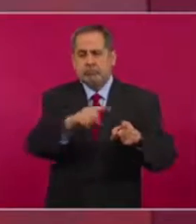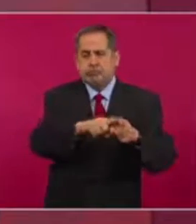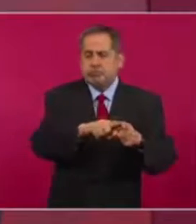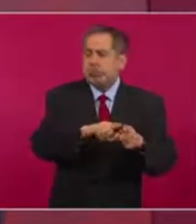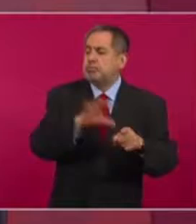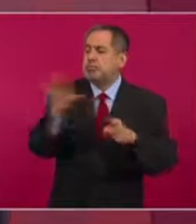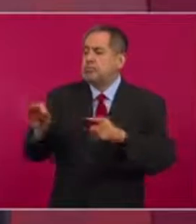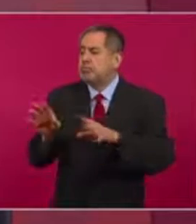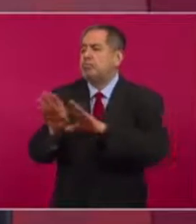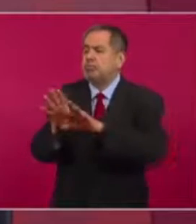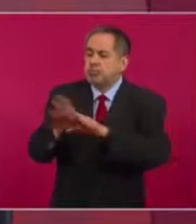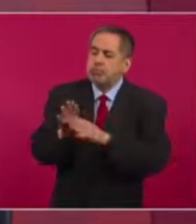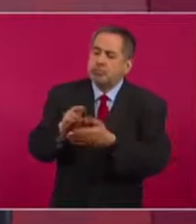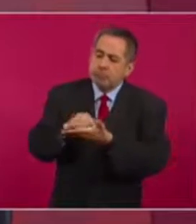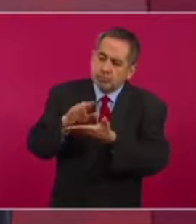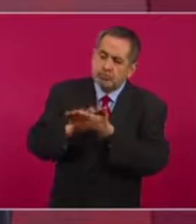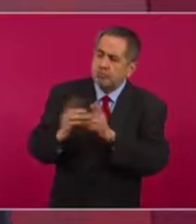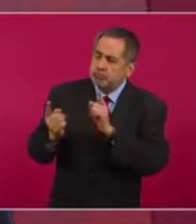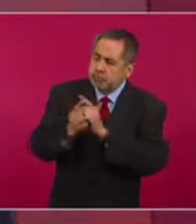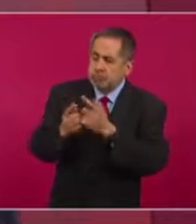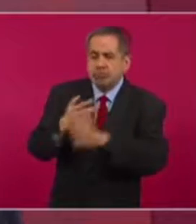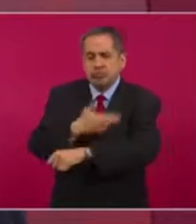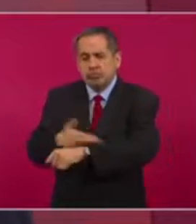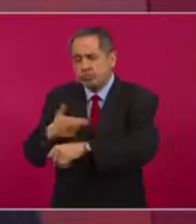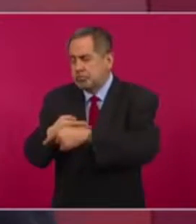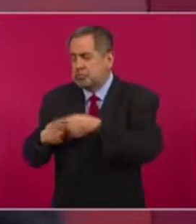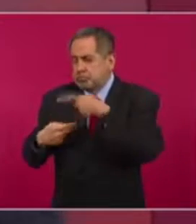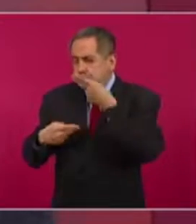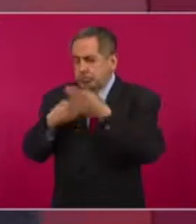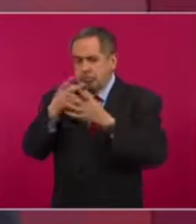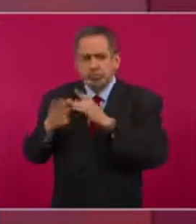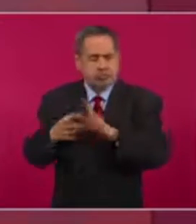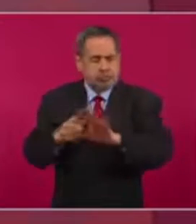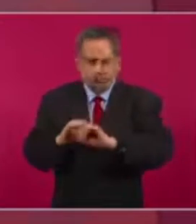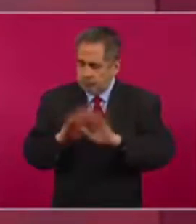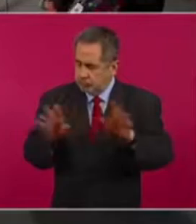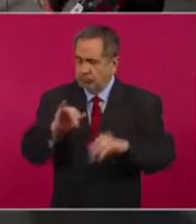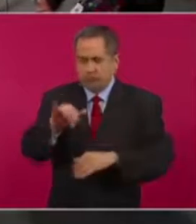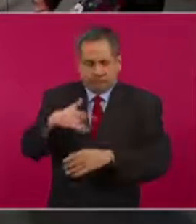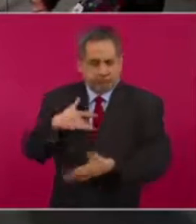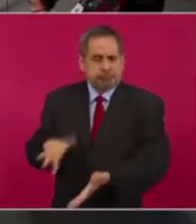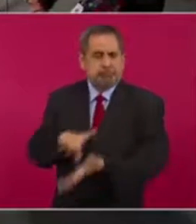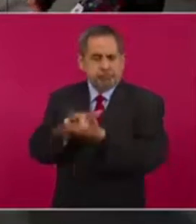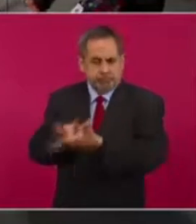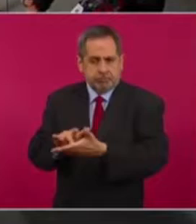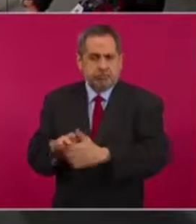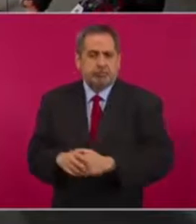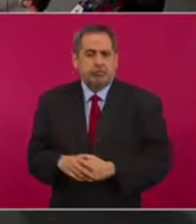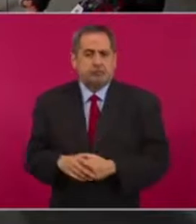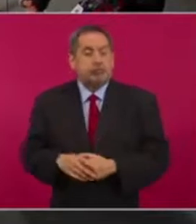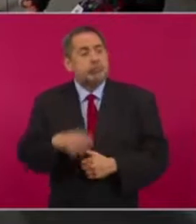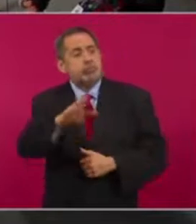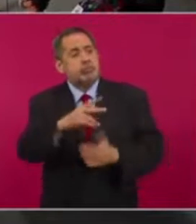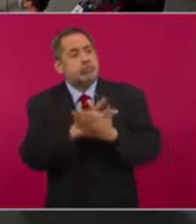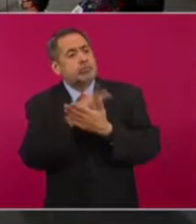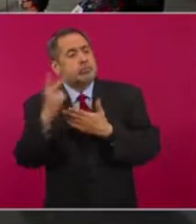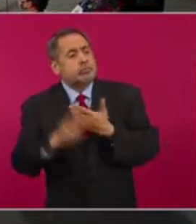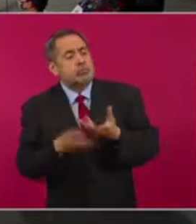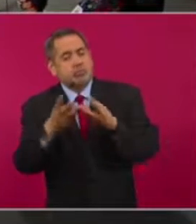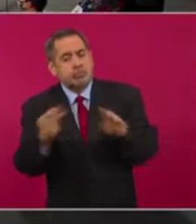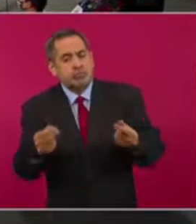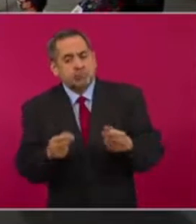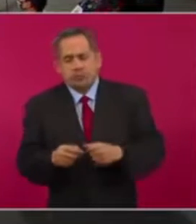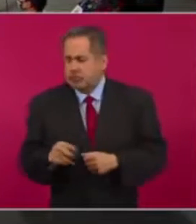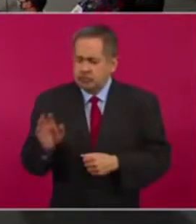informe cómo va su trámite y desde luego que cuentan con nuestro apoyo. No desaparece, por supuesto, el programa, ¿verdad?